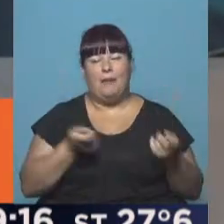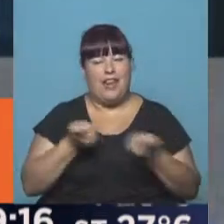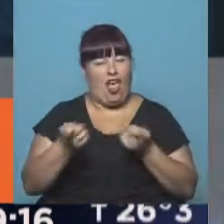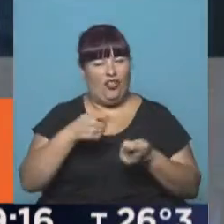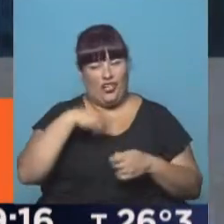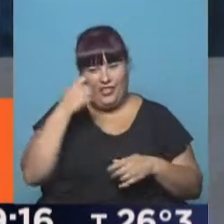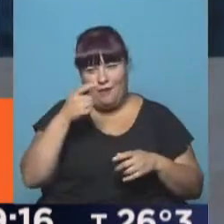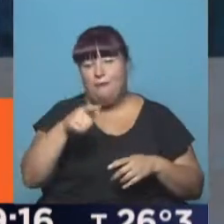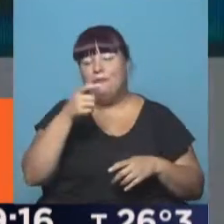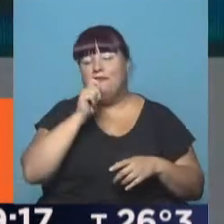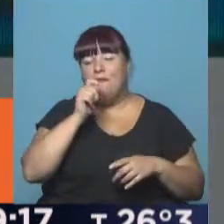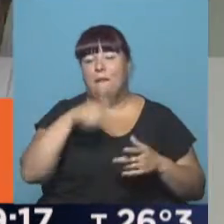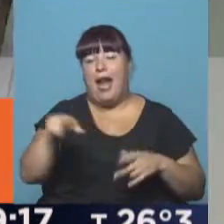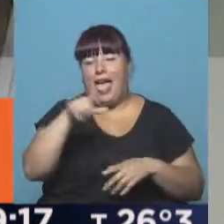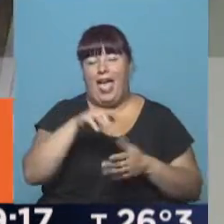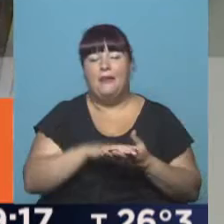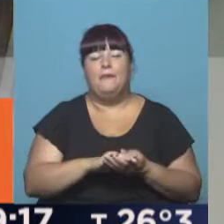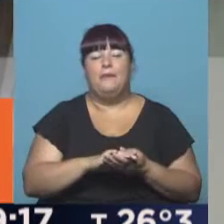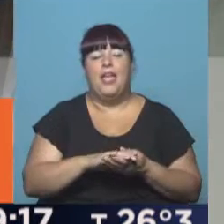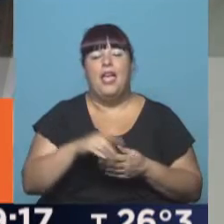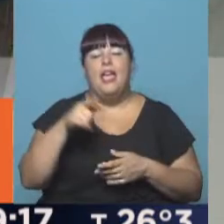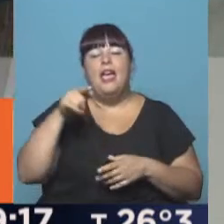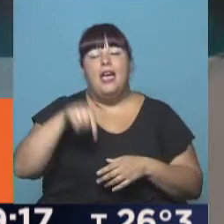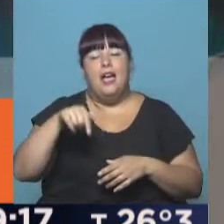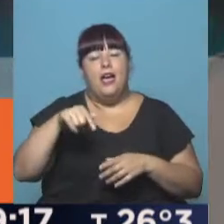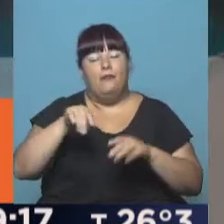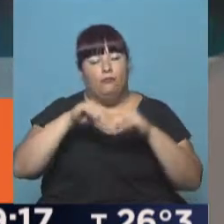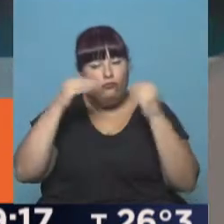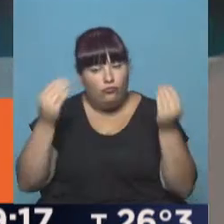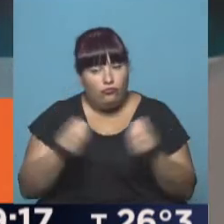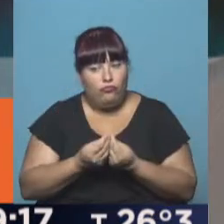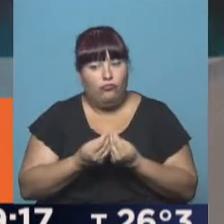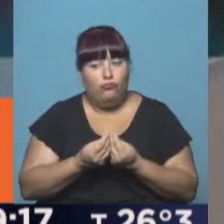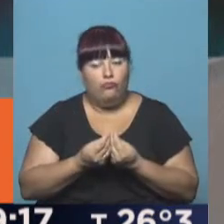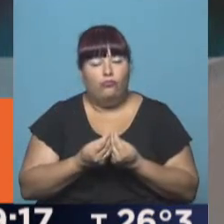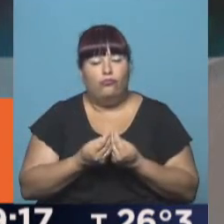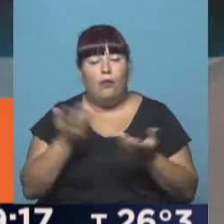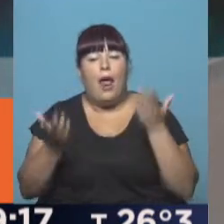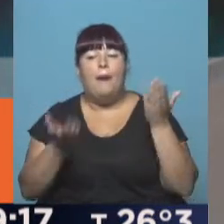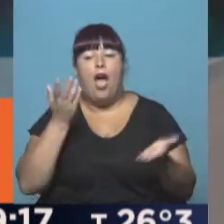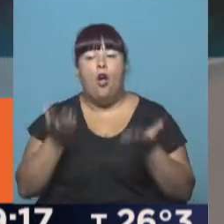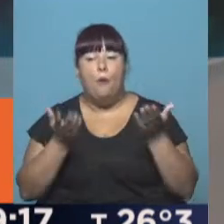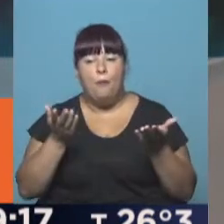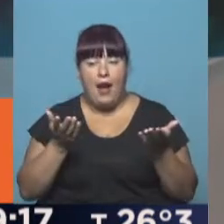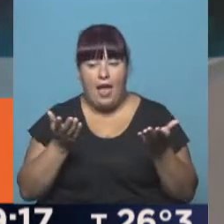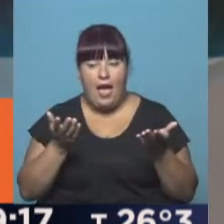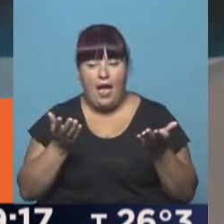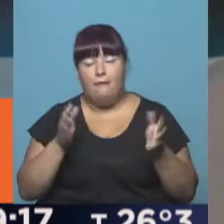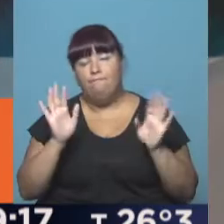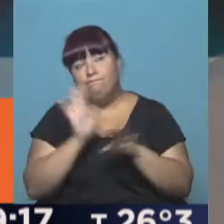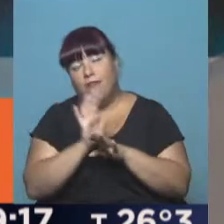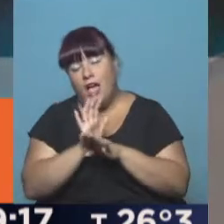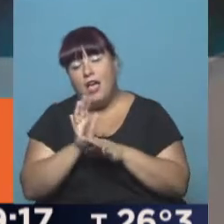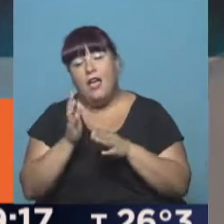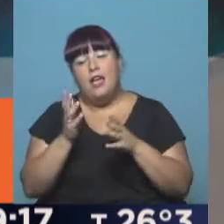la nicotina para las tabacaleras. Doctora, a mí hay un número, una comparación, podría